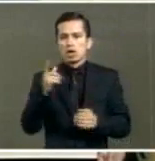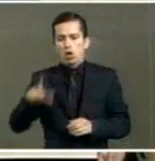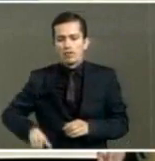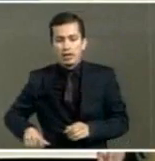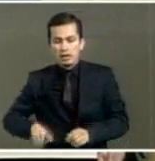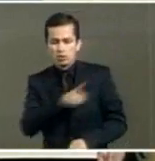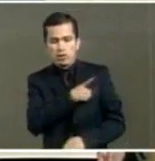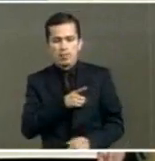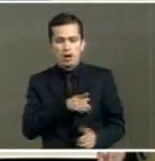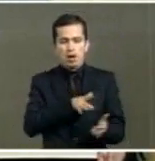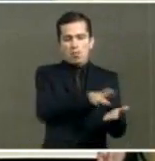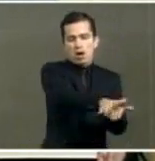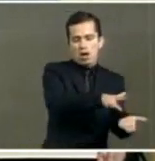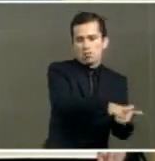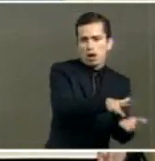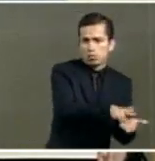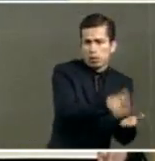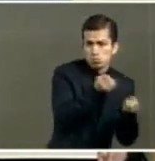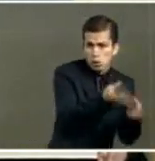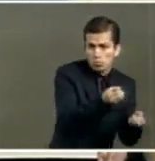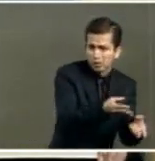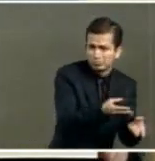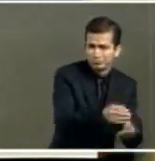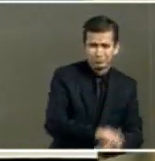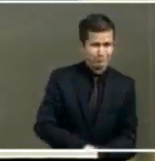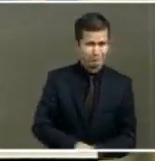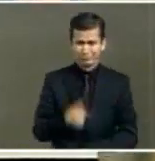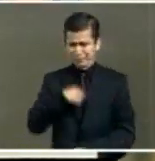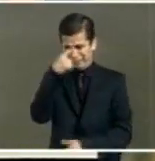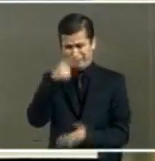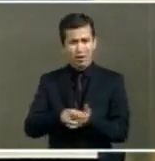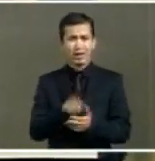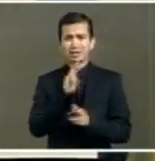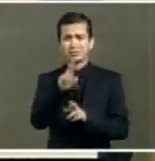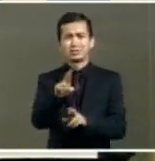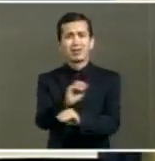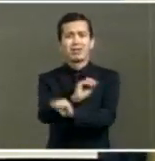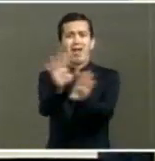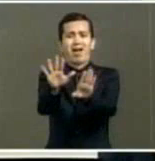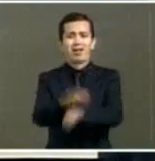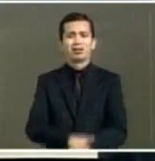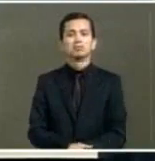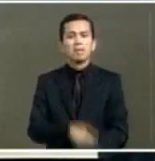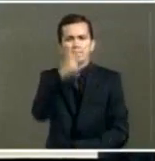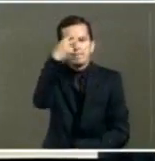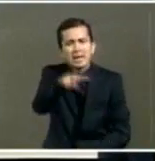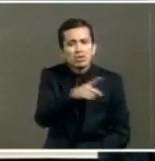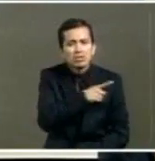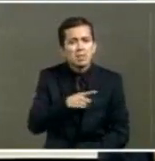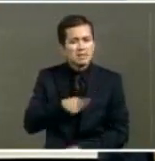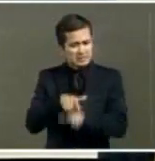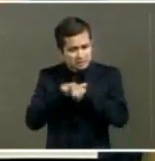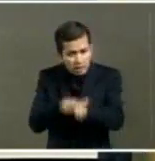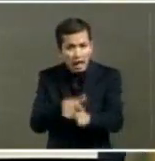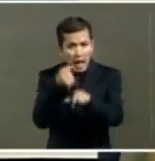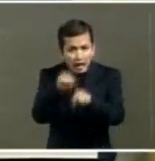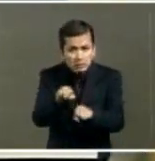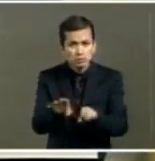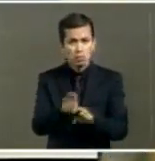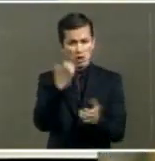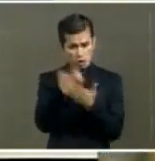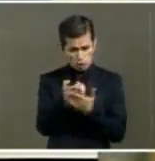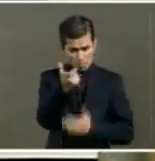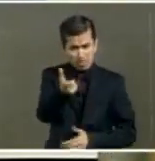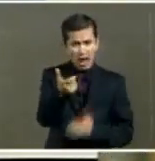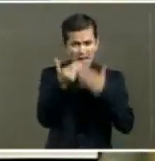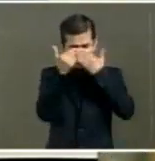gobierno en la economía? Yo creo que la respuesta es clara. México debe seguir adelante con una economía de mercado,